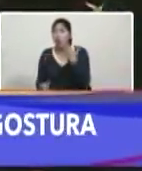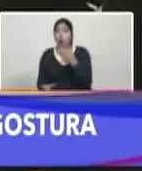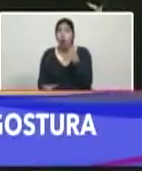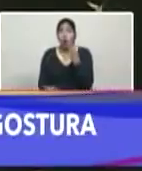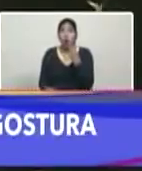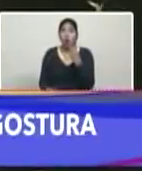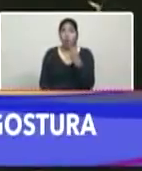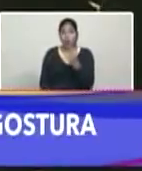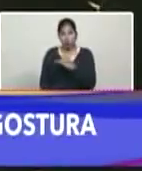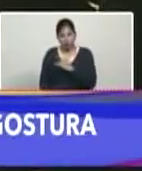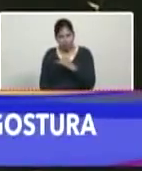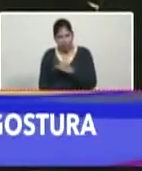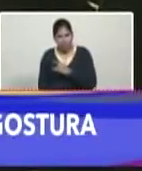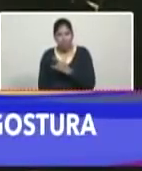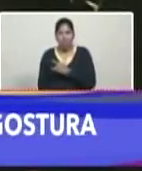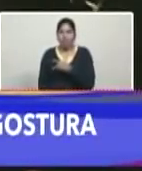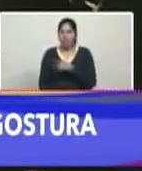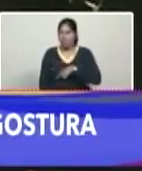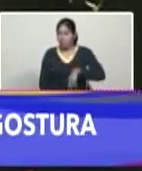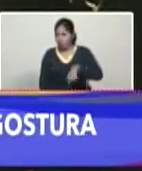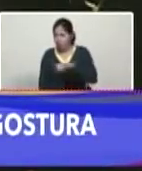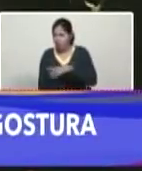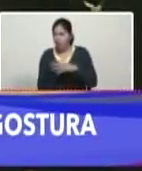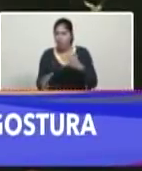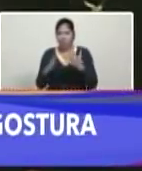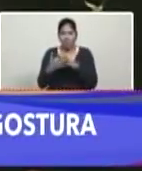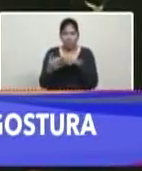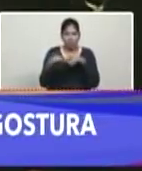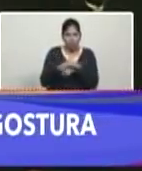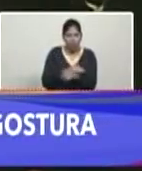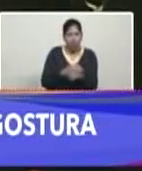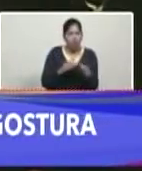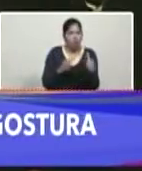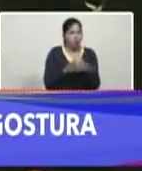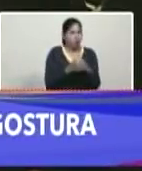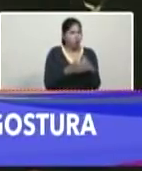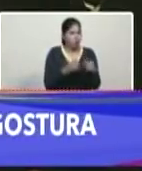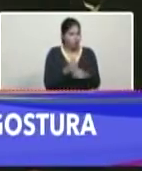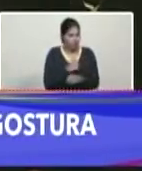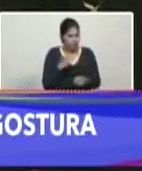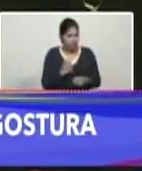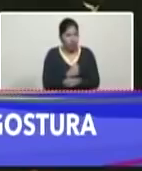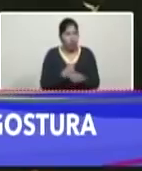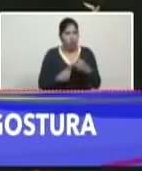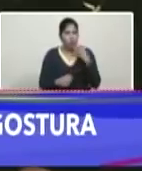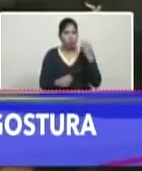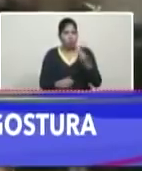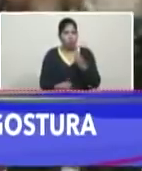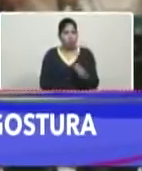las universidades, juventud de los barrios, juventud obrera,